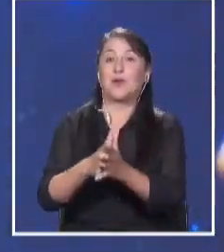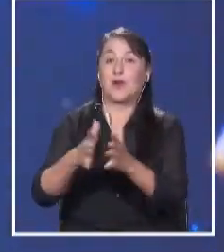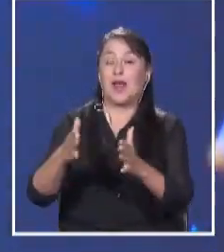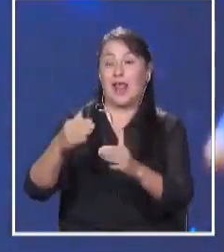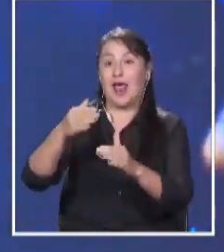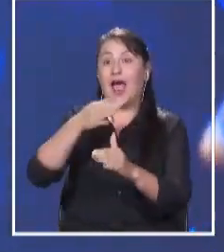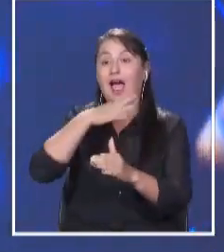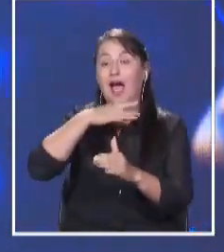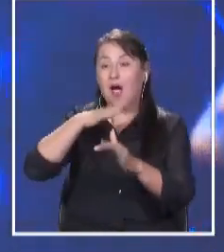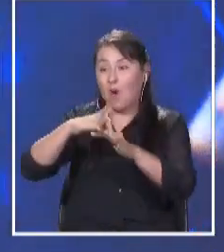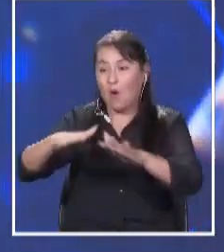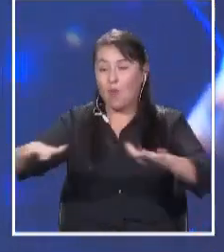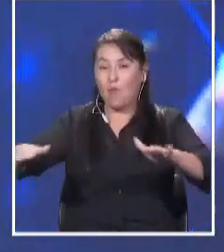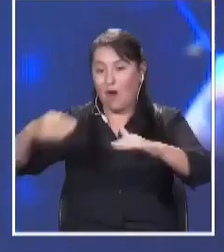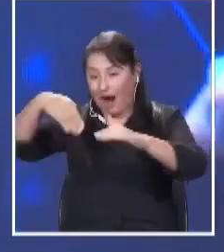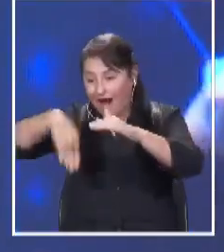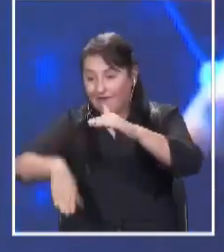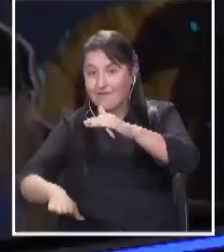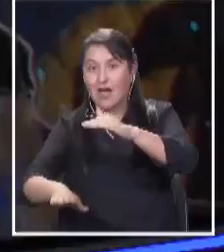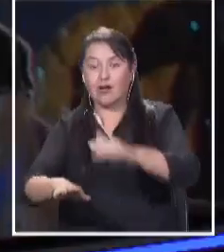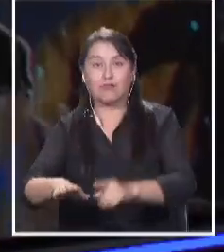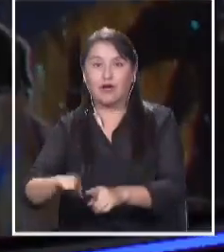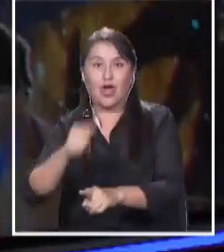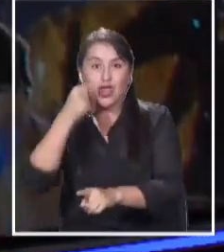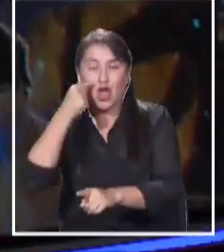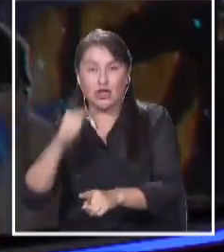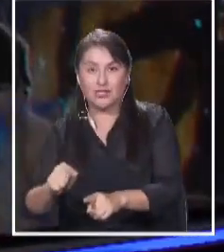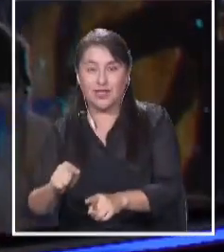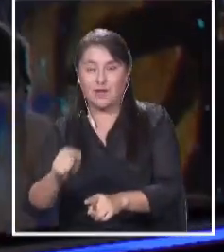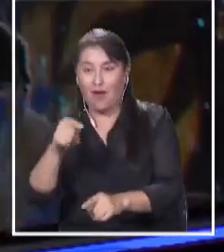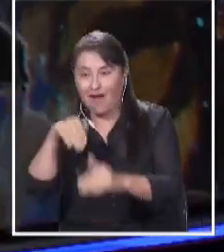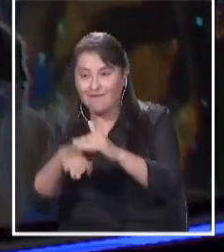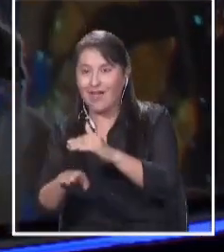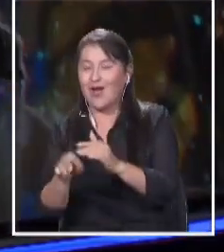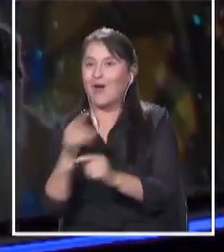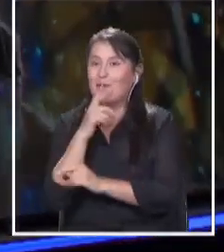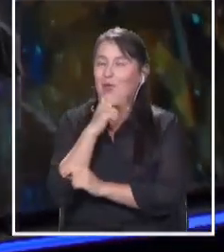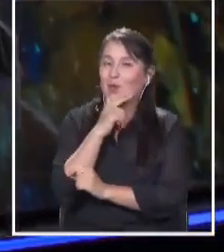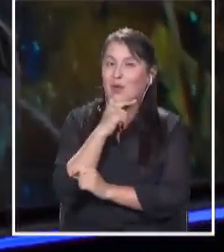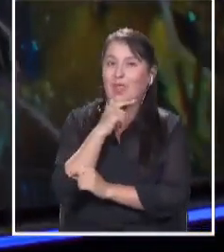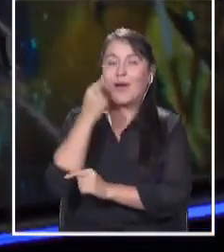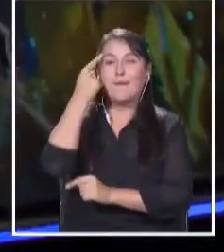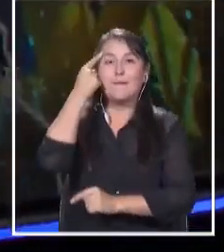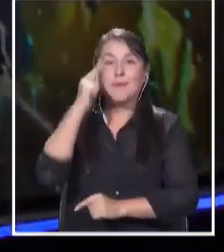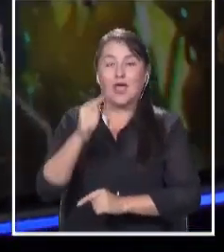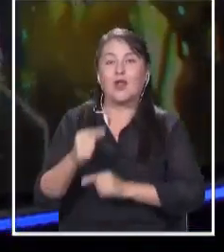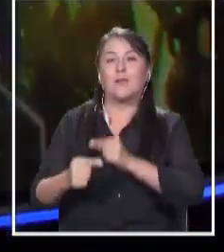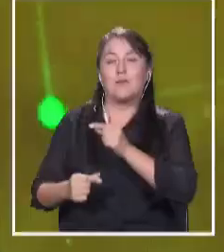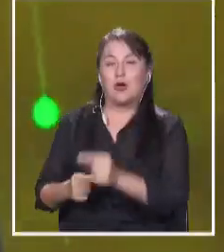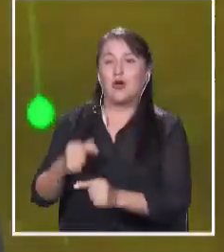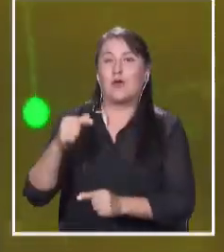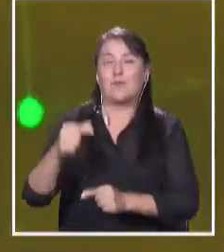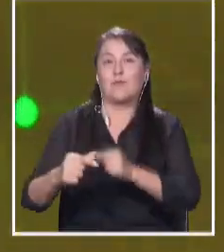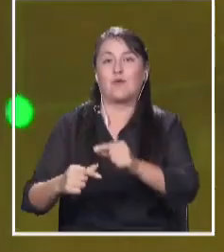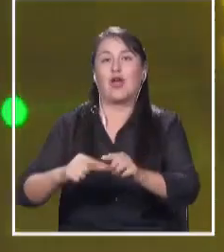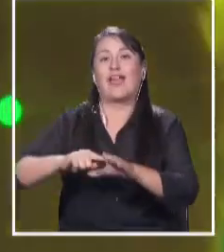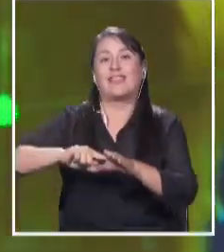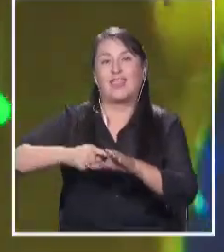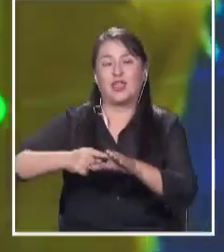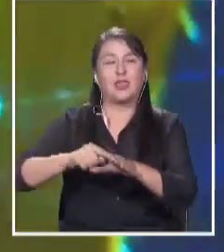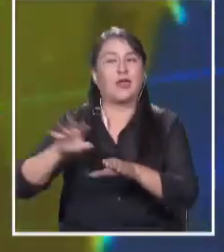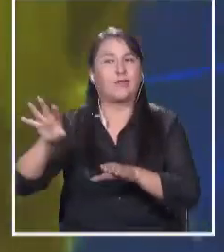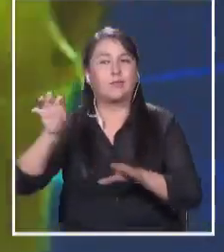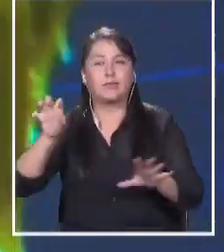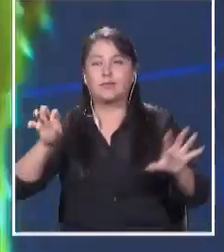debajo del agua no lo conocemos, o sea, todavía hay un gran misterio en el océano. Sin embargo, poco a poco hemos tenido tecnologías que escuchan, tecnologías que